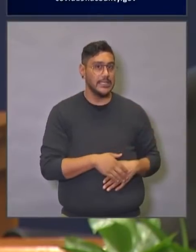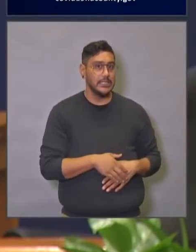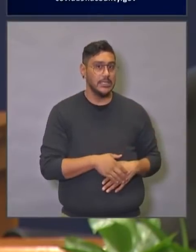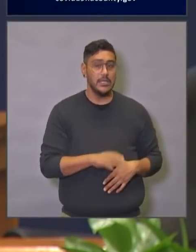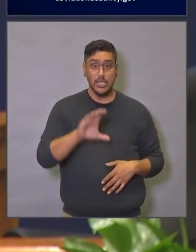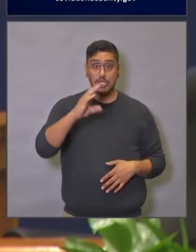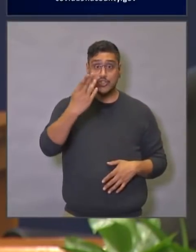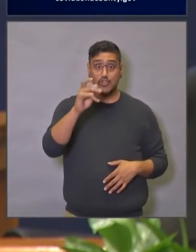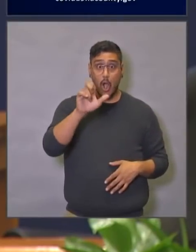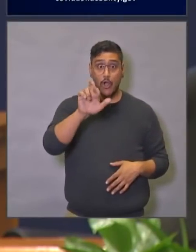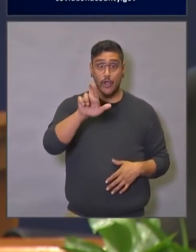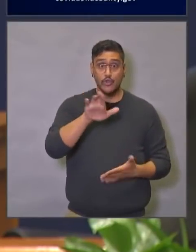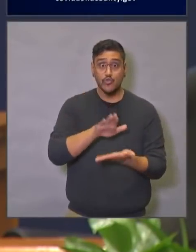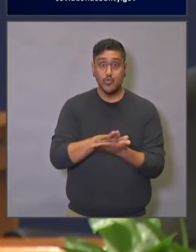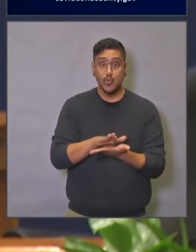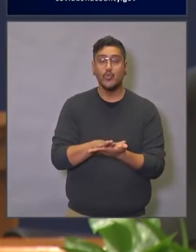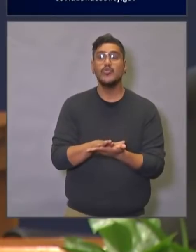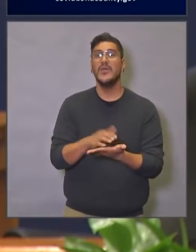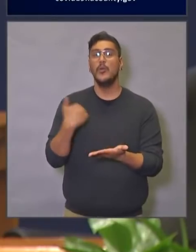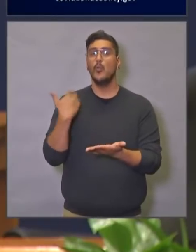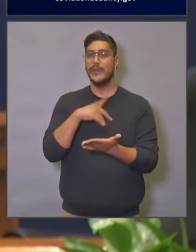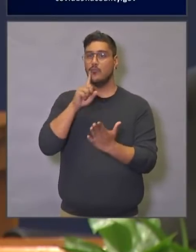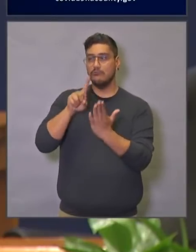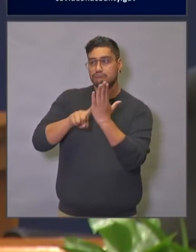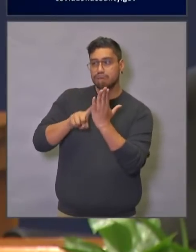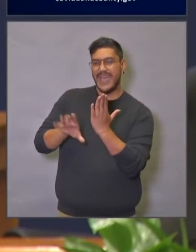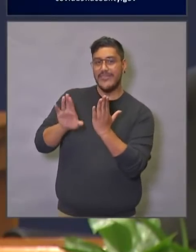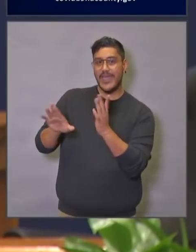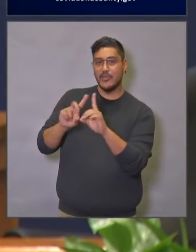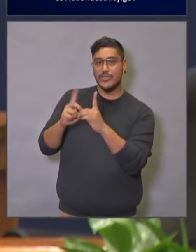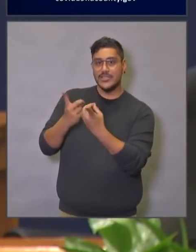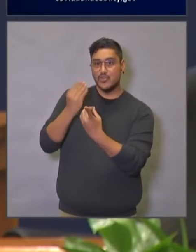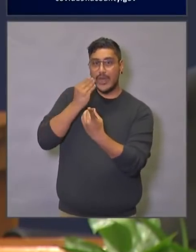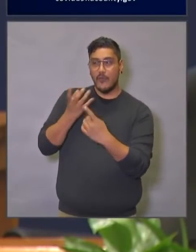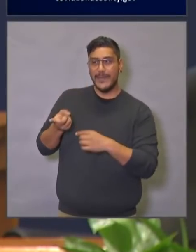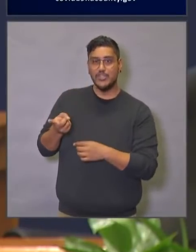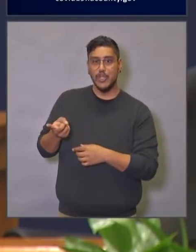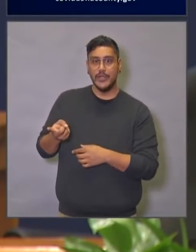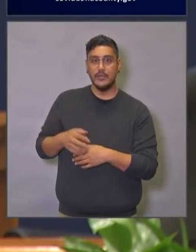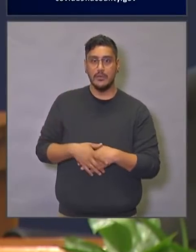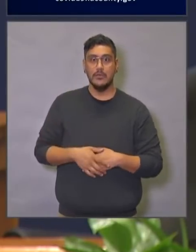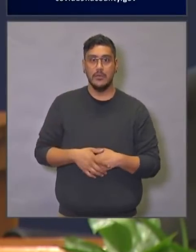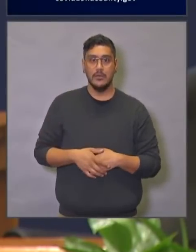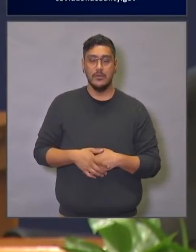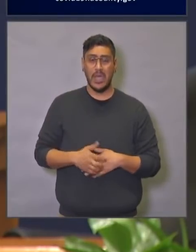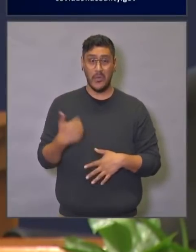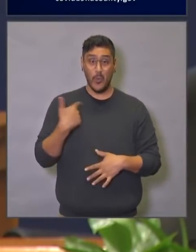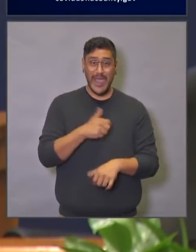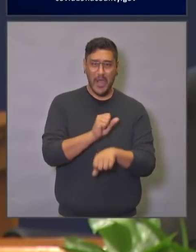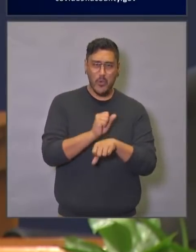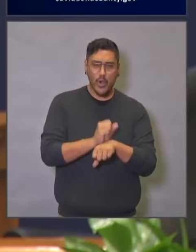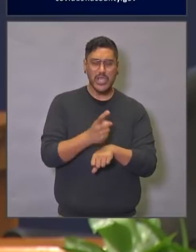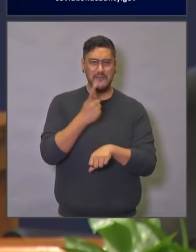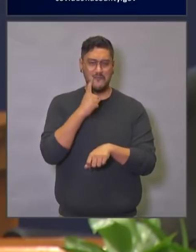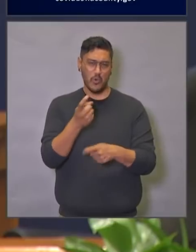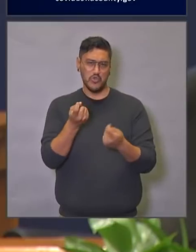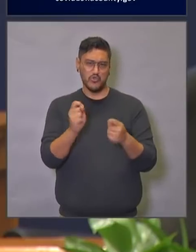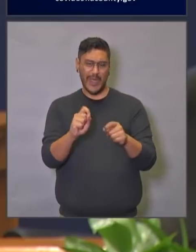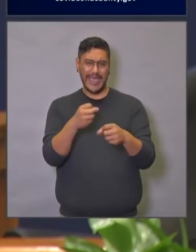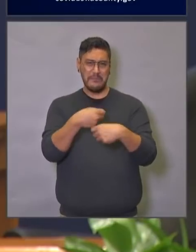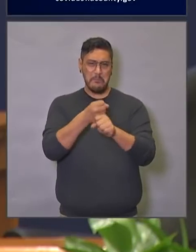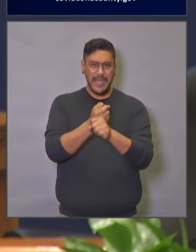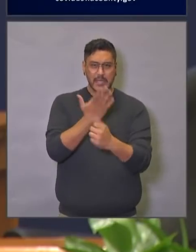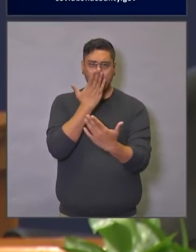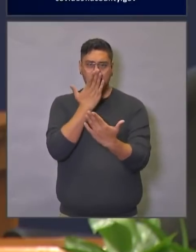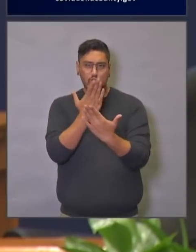analizar los datos del distrito en el que se encuentran. Estamos trabajando para finalizar un proceso bien definido y